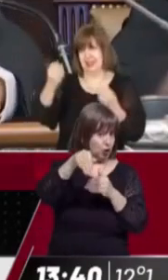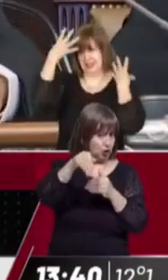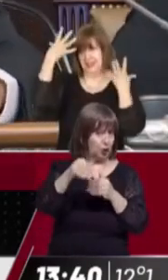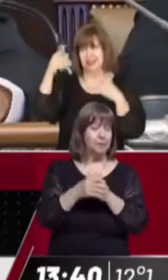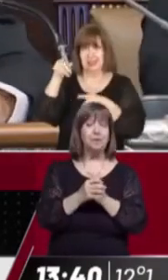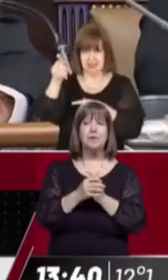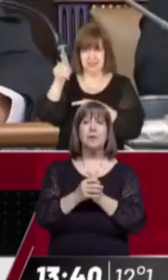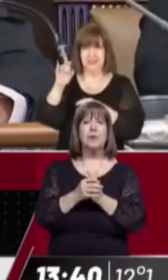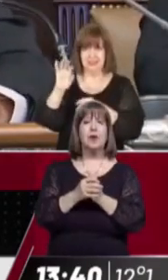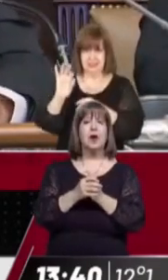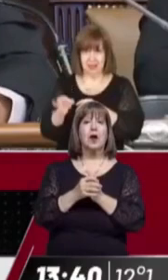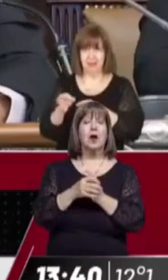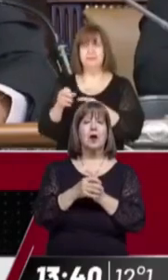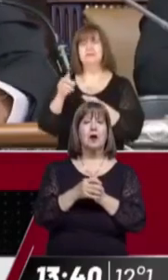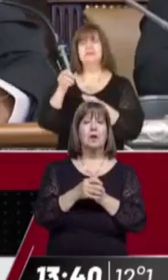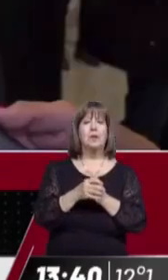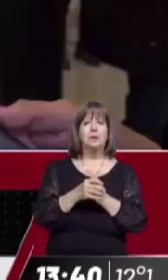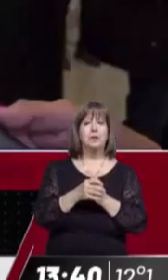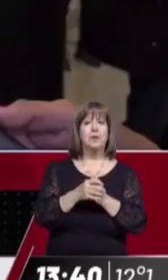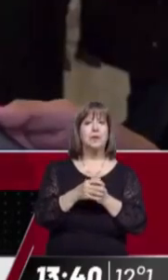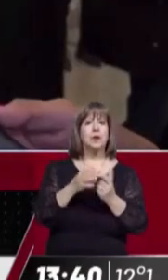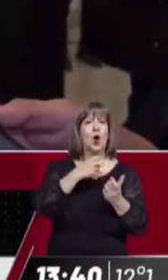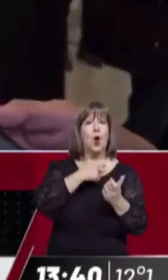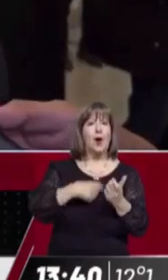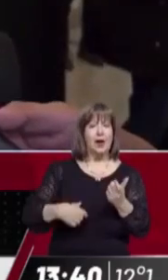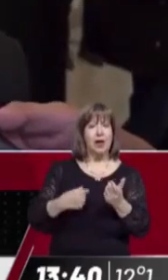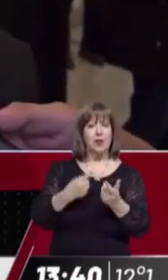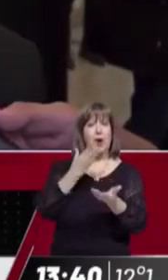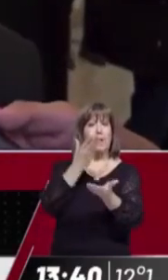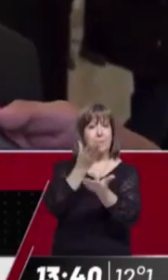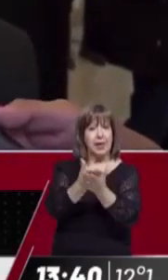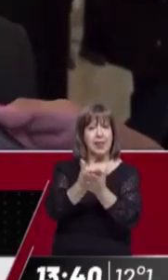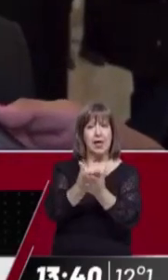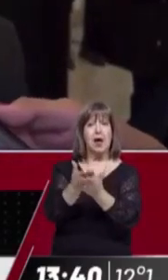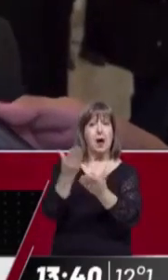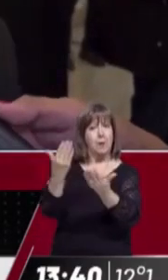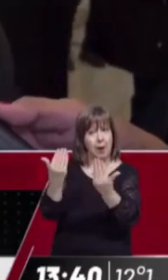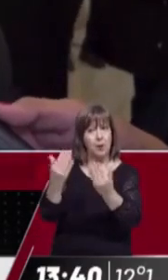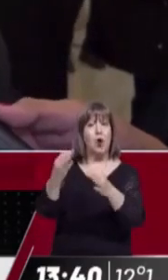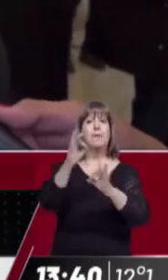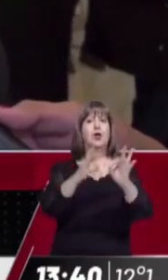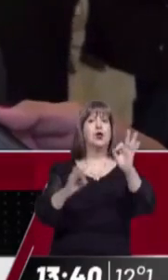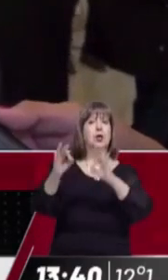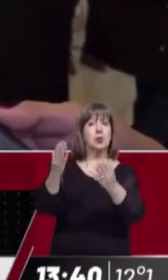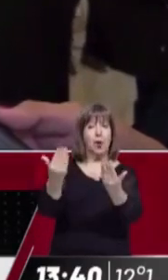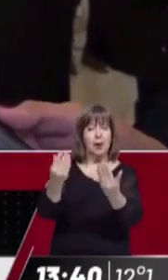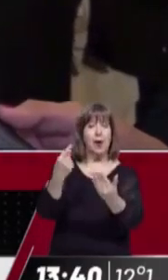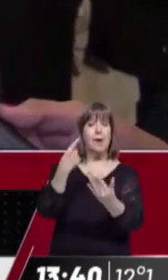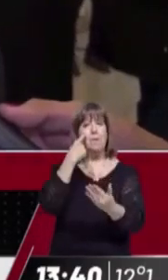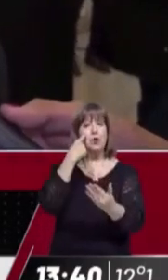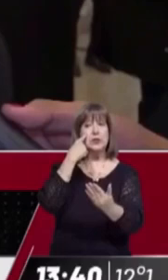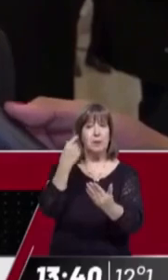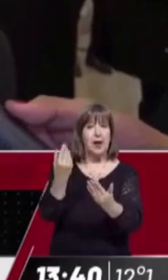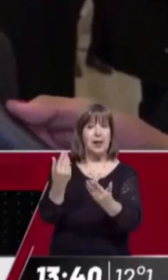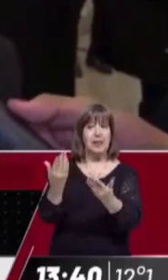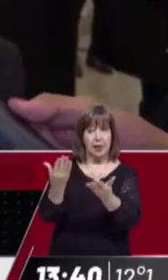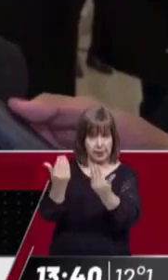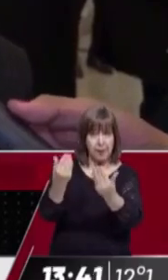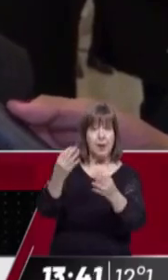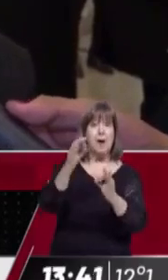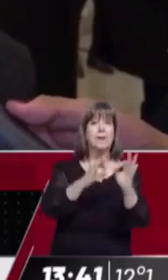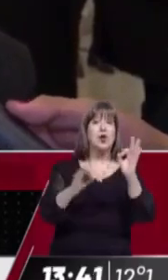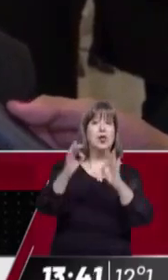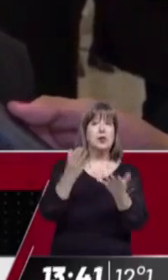cámaras Y seguramente le ha pedido eso lo mismo a los municipios proyecto claro eso es lo que ha pedido es que